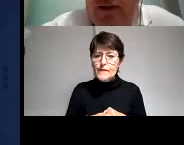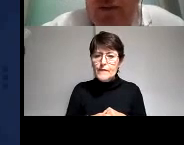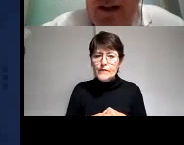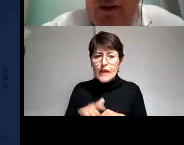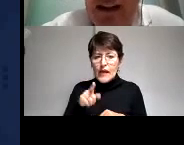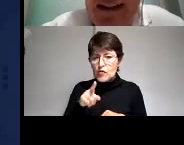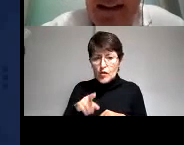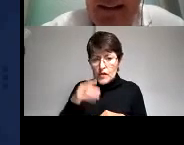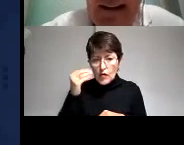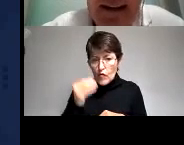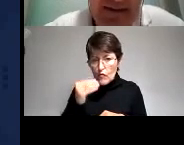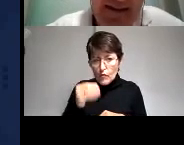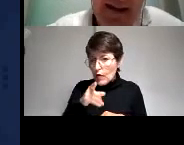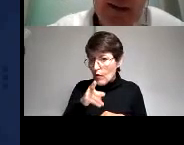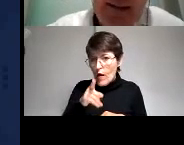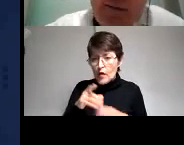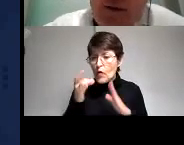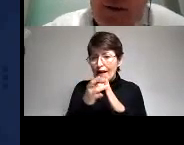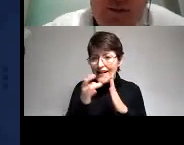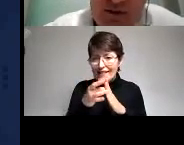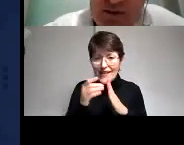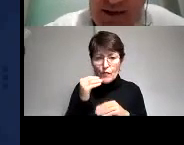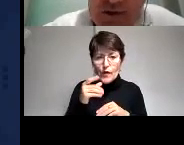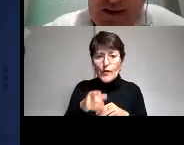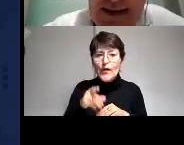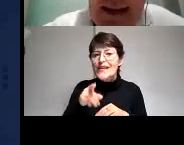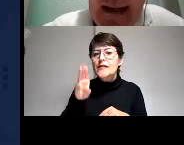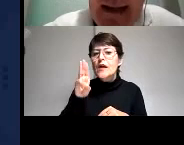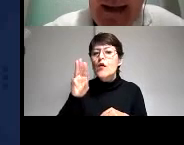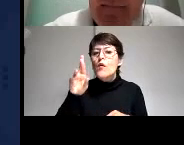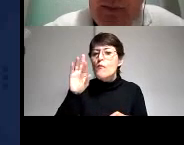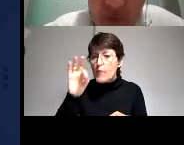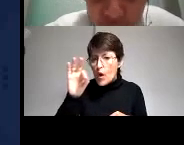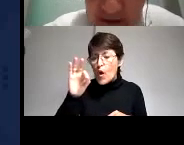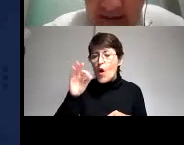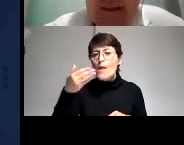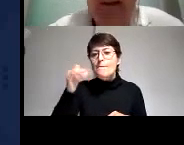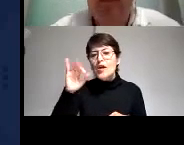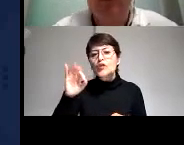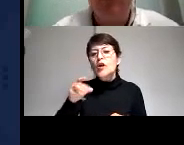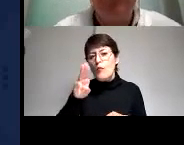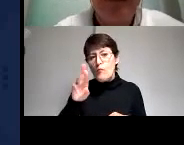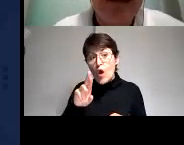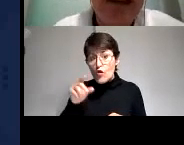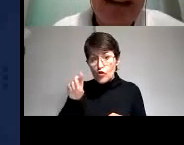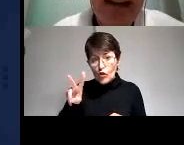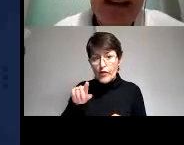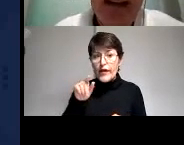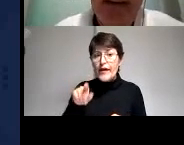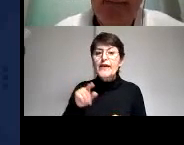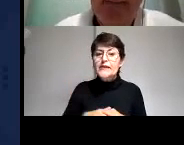mágico, que es súper ilusionante a nivel de salud, que es el mundo de los probióticos. Prodoce, que es el probiótico de